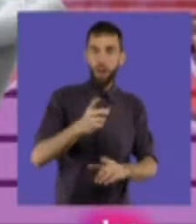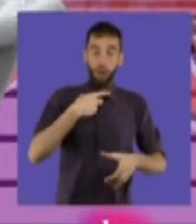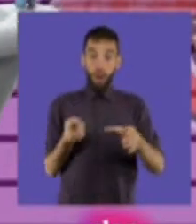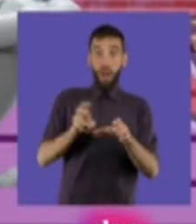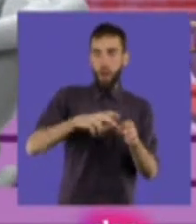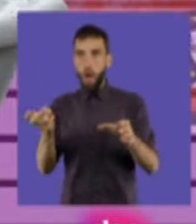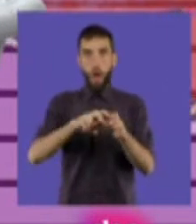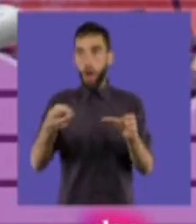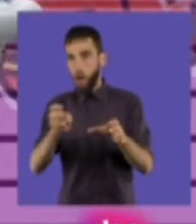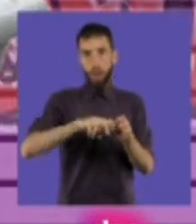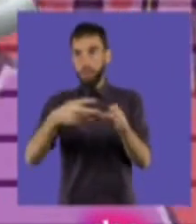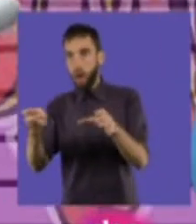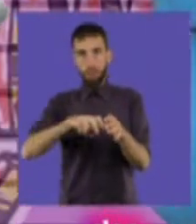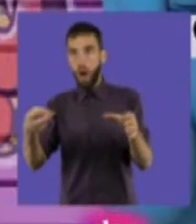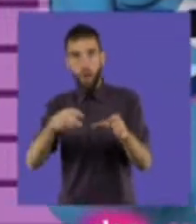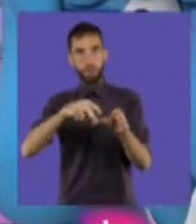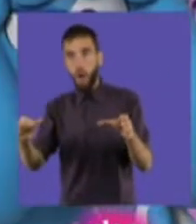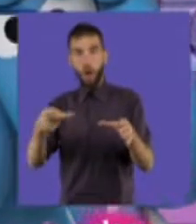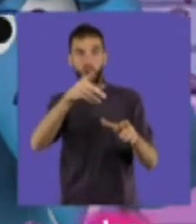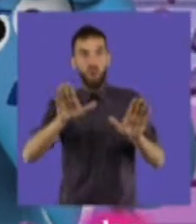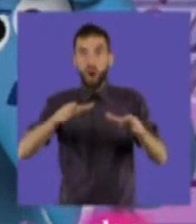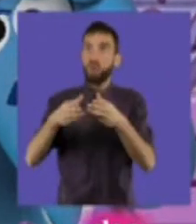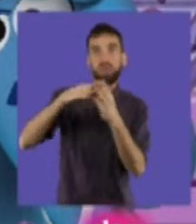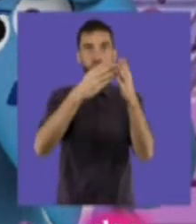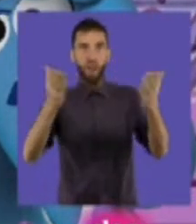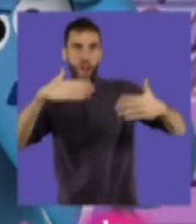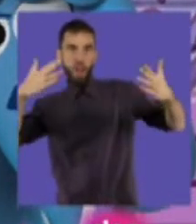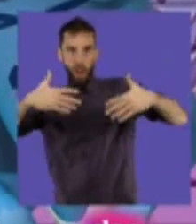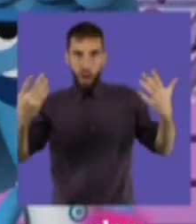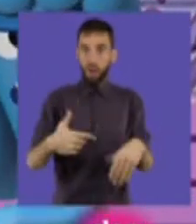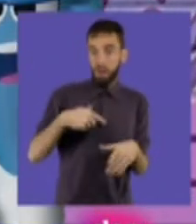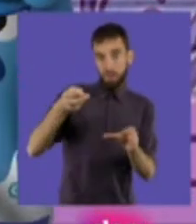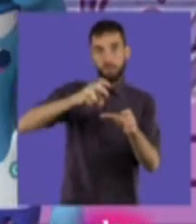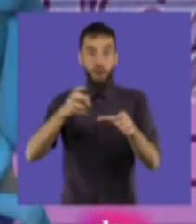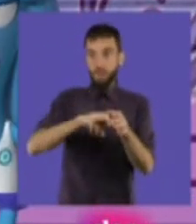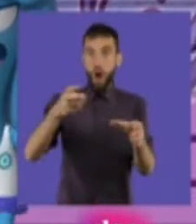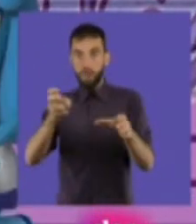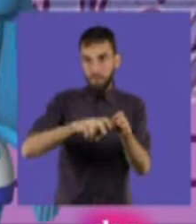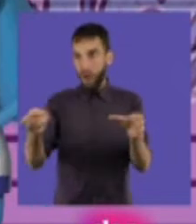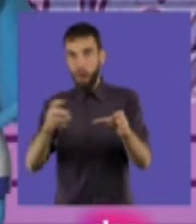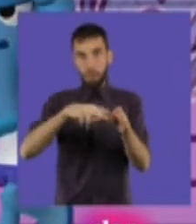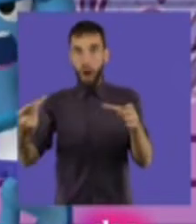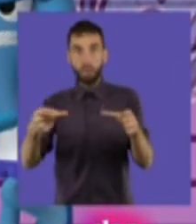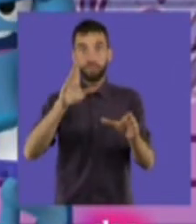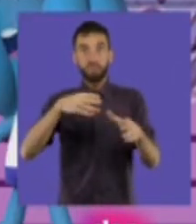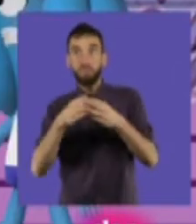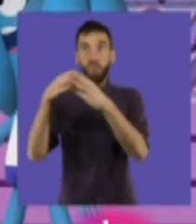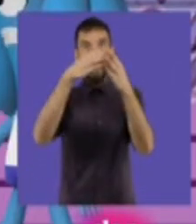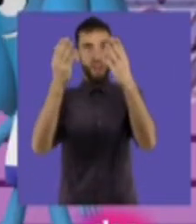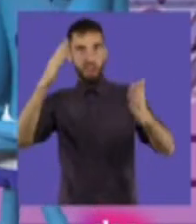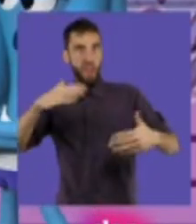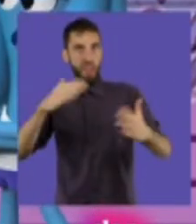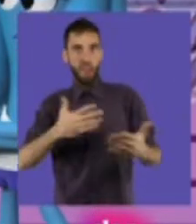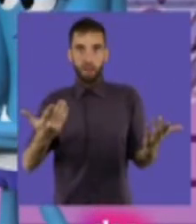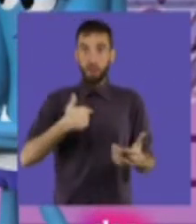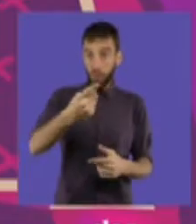¡Me subo, me tira, me subo, me tira, me subo, me tira, me subo, me tira, me tira y no vuela! ¡Me subo, me tira, me subo, me tira, me subo, me tira, me subo, me tira y tampoco